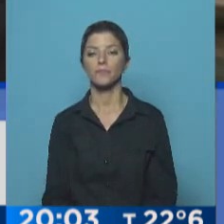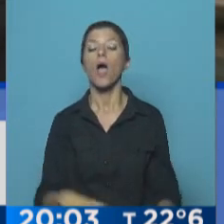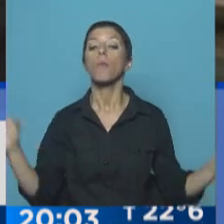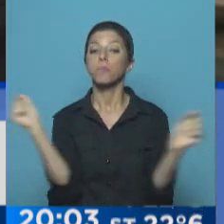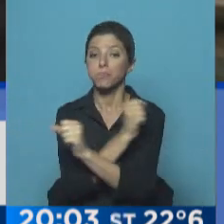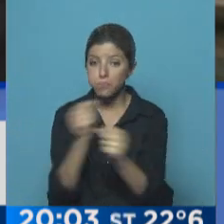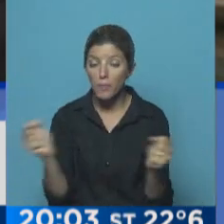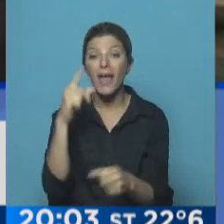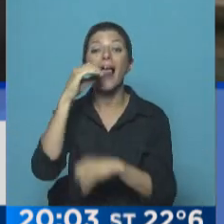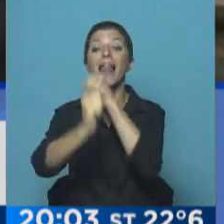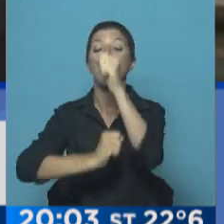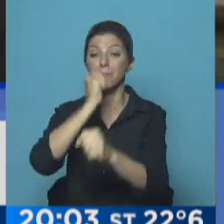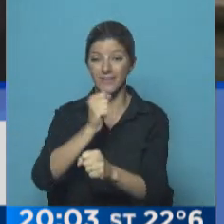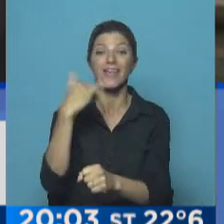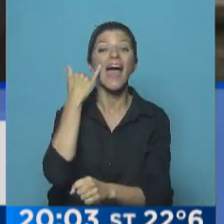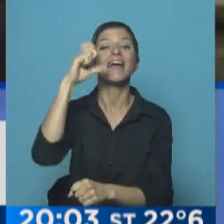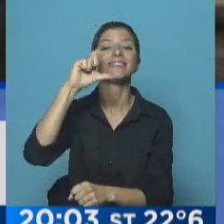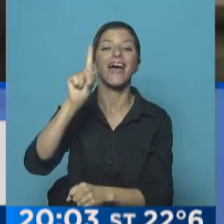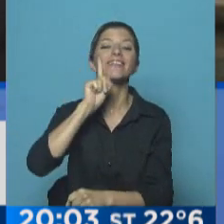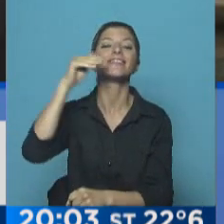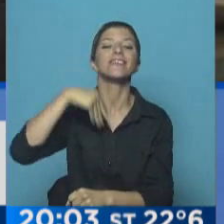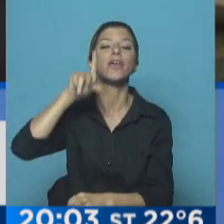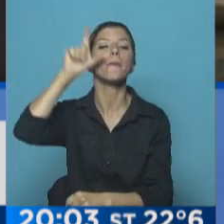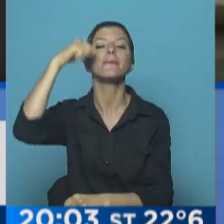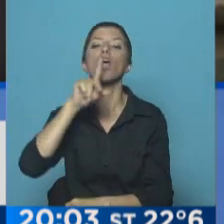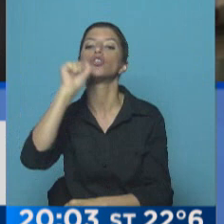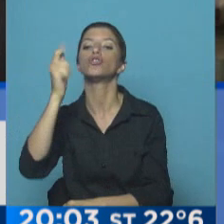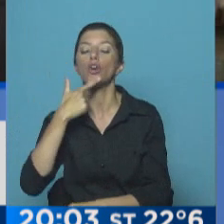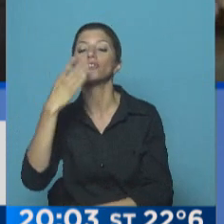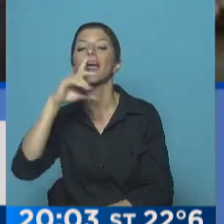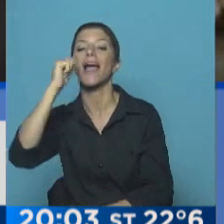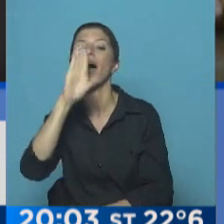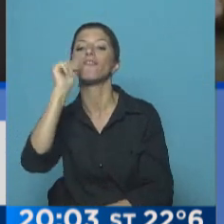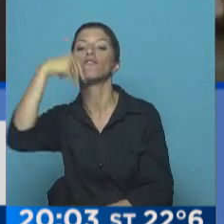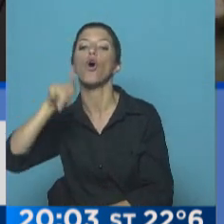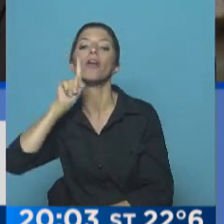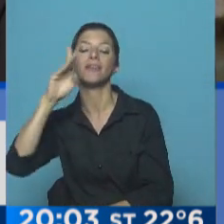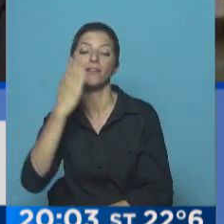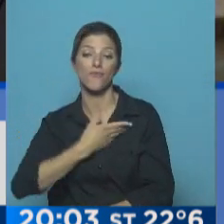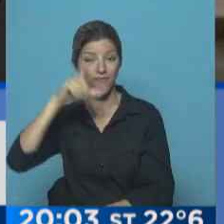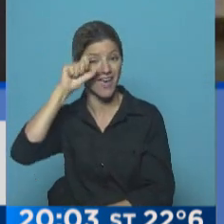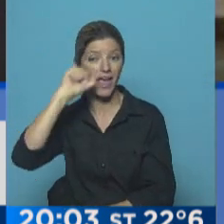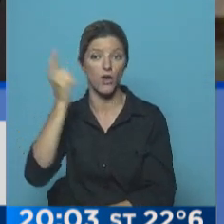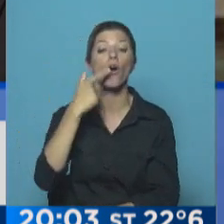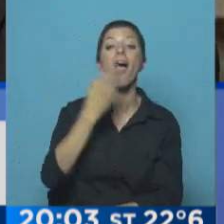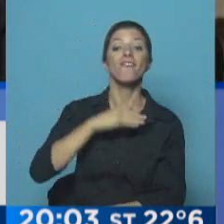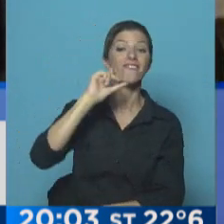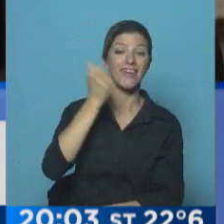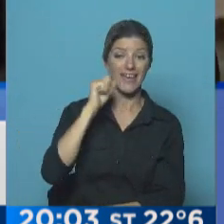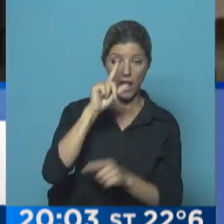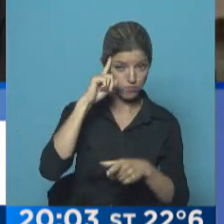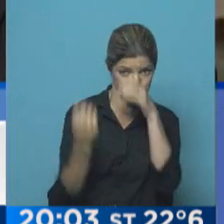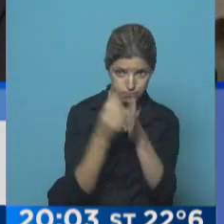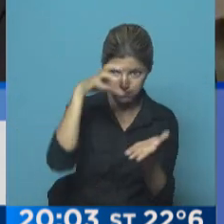la empresa estatal Yacimientos Carboníferos Fiscales. Pero a partir de allí se complicaron un poco las cosas porque a las 3 de la